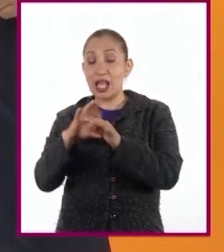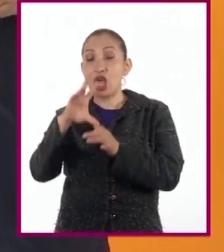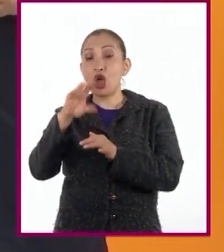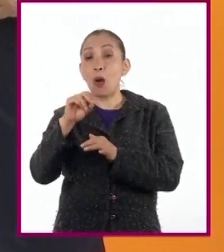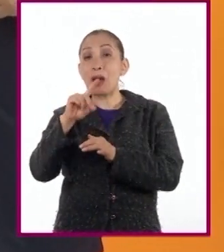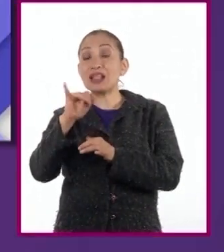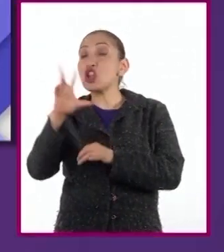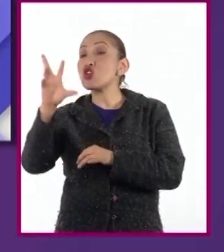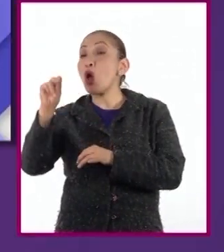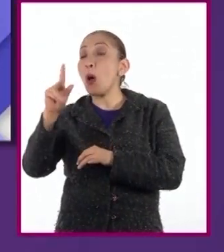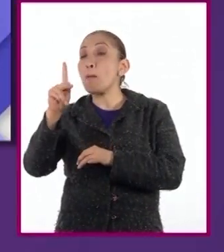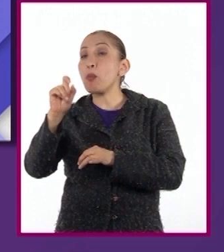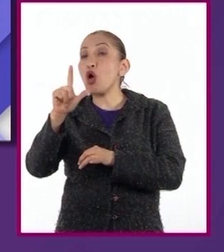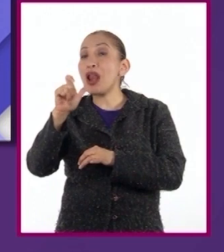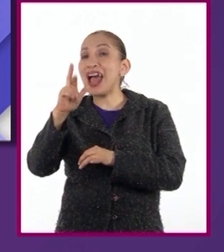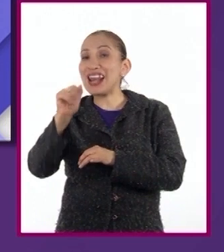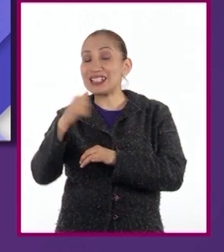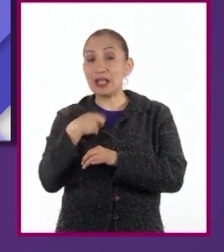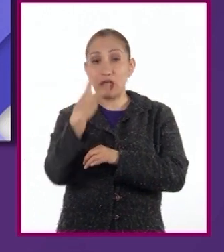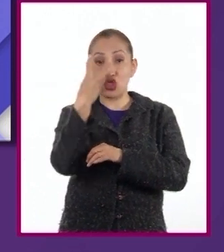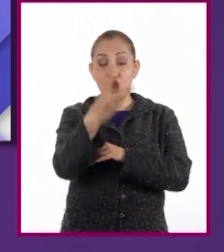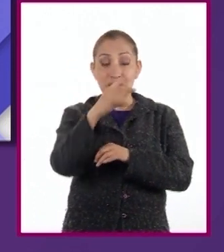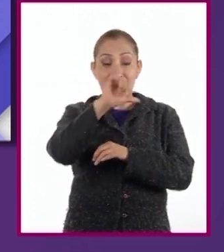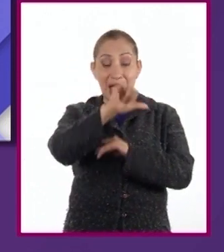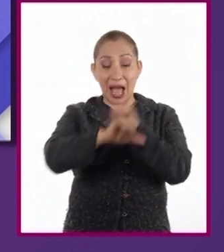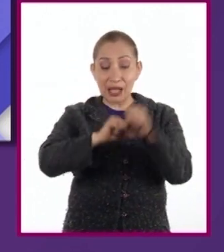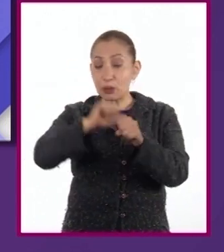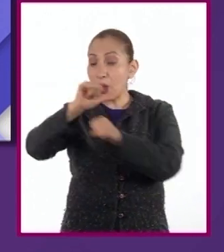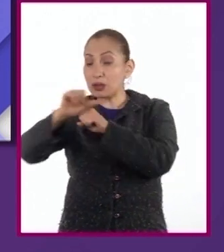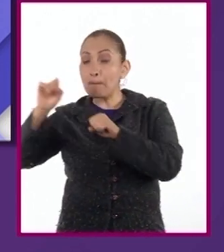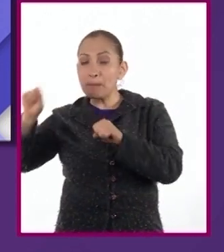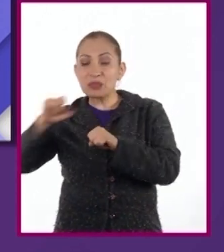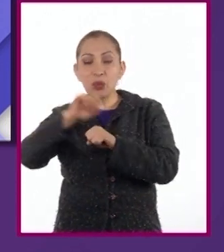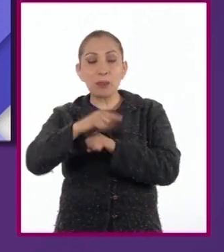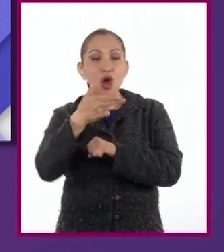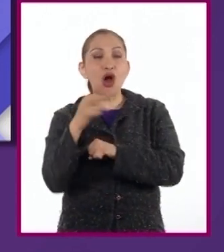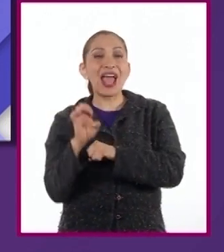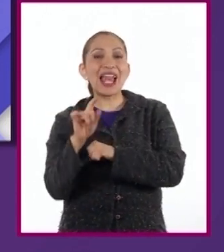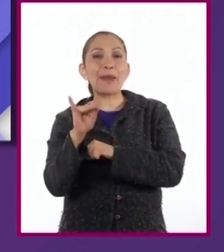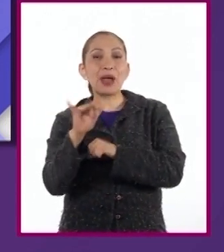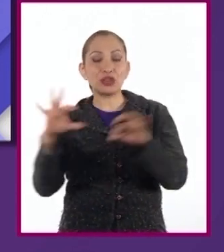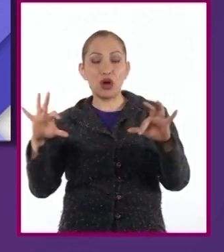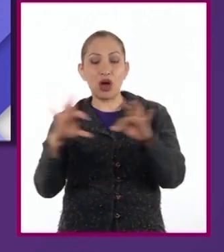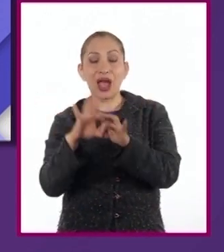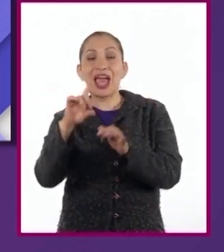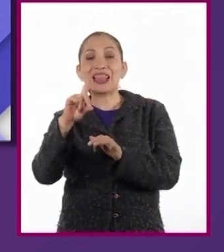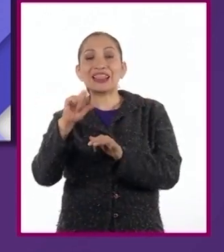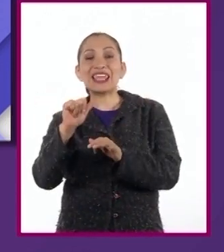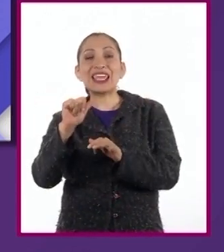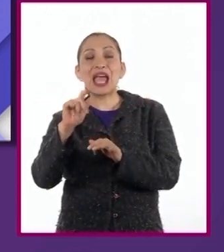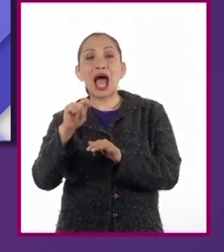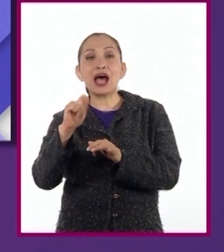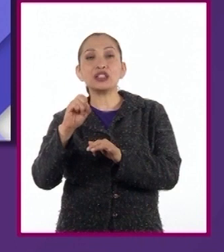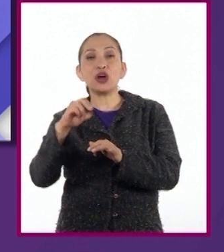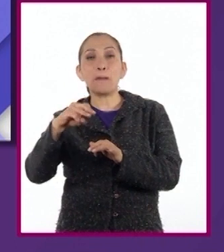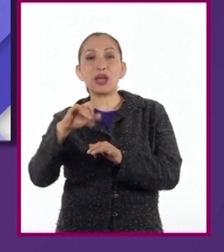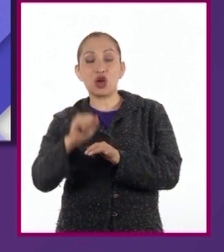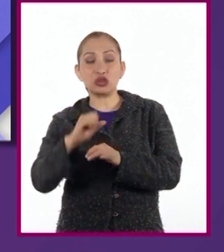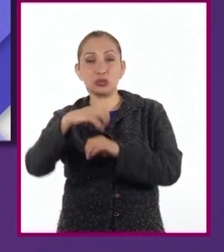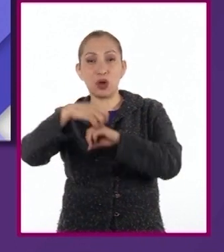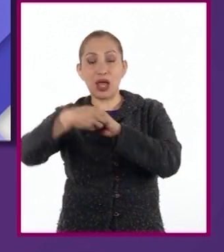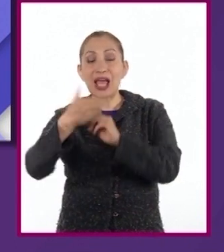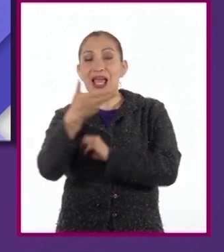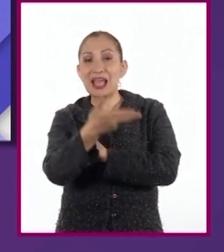no polares se forman entre dos átomos del mismo elemento, también llamados diatómicos, como las moléculas